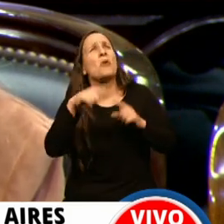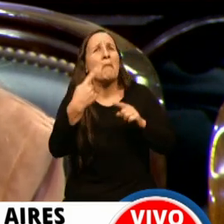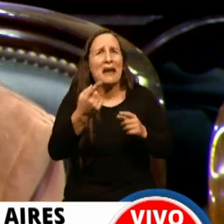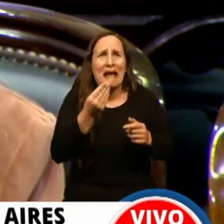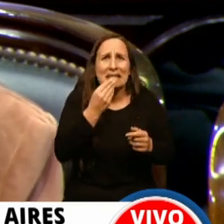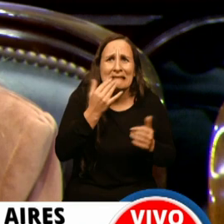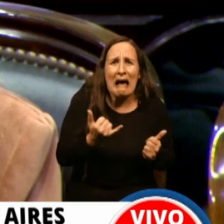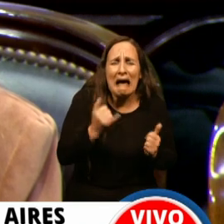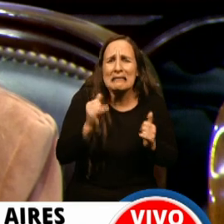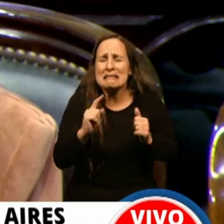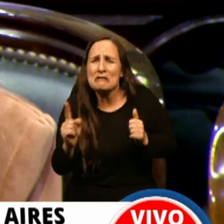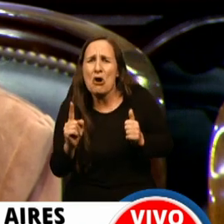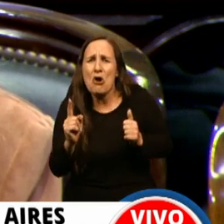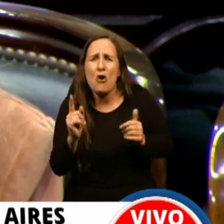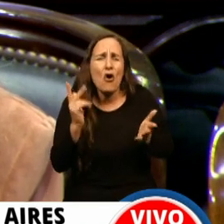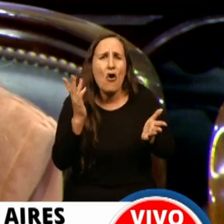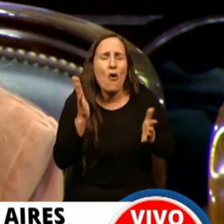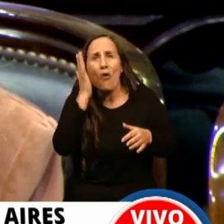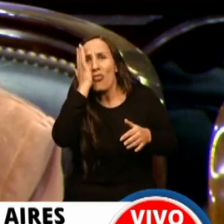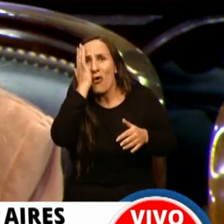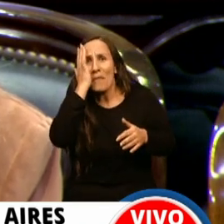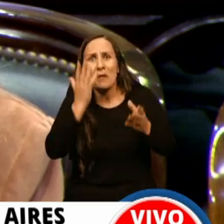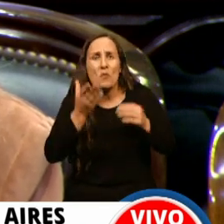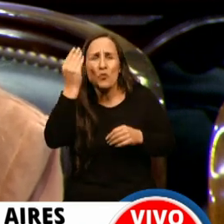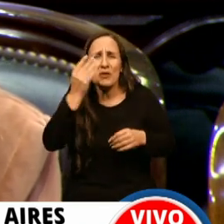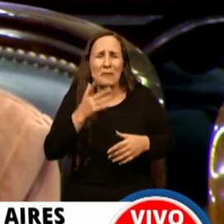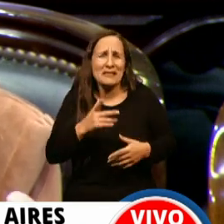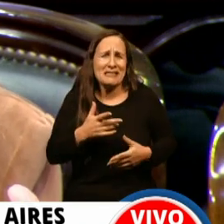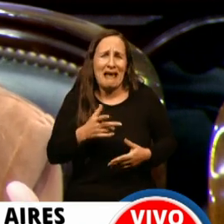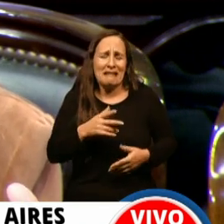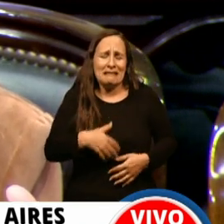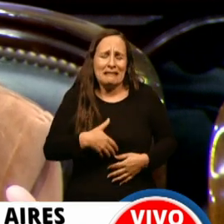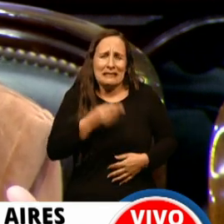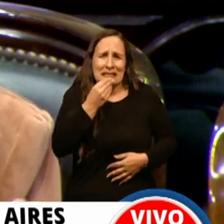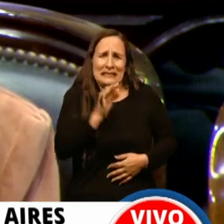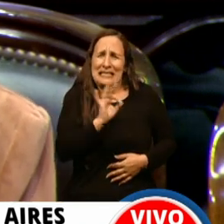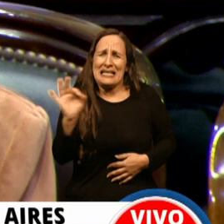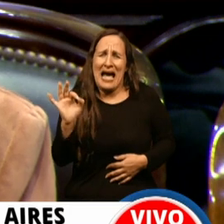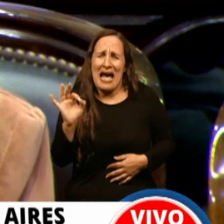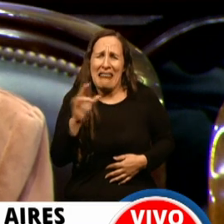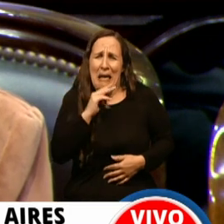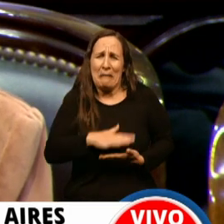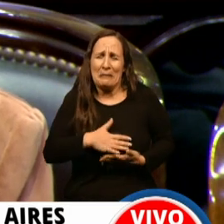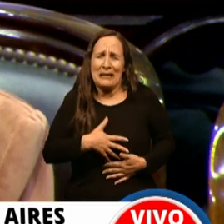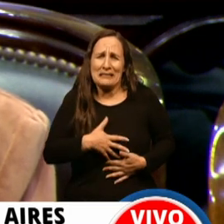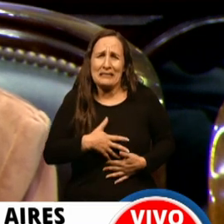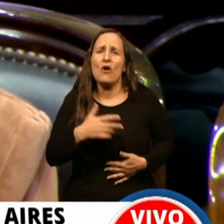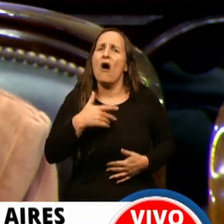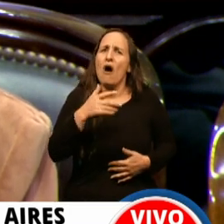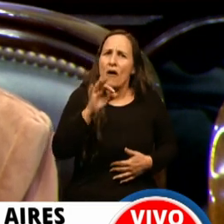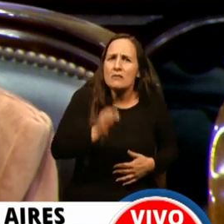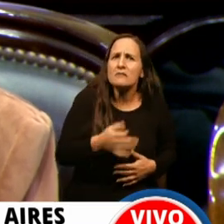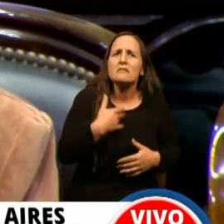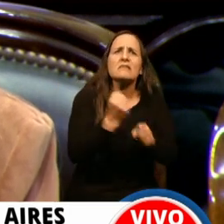mañana ni dormirme como pasaba muchas veces con mi estómago vacío ahora conozco lo que es trabajar